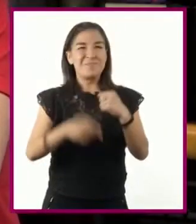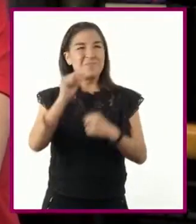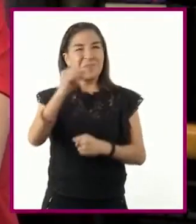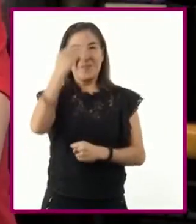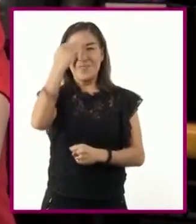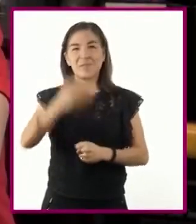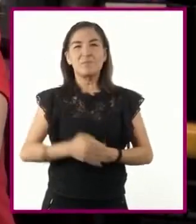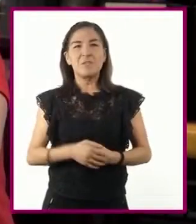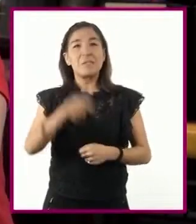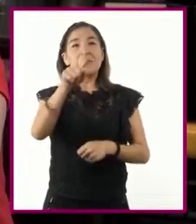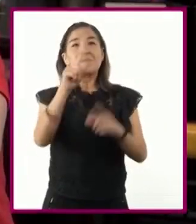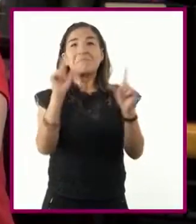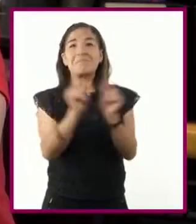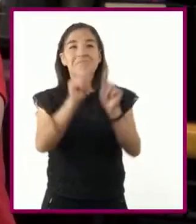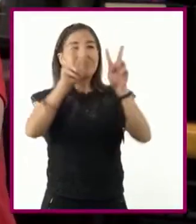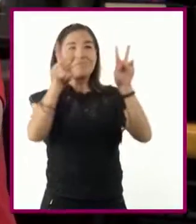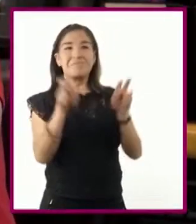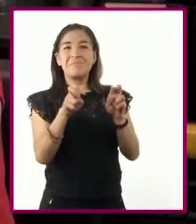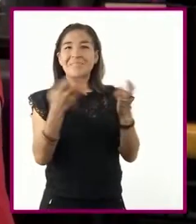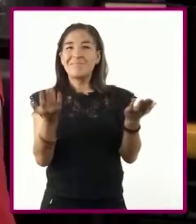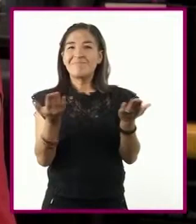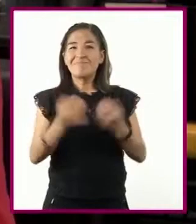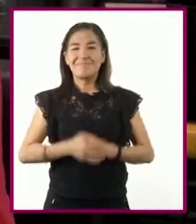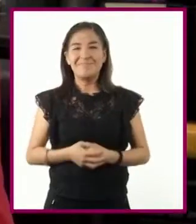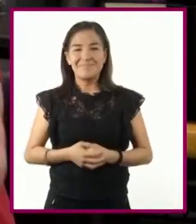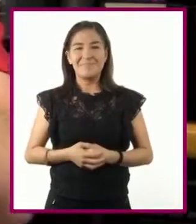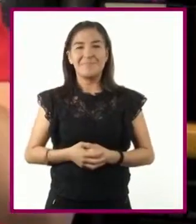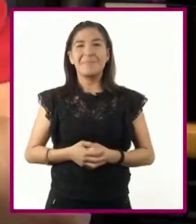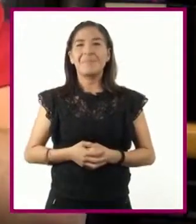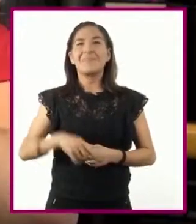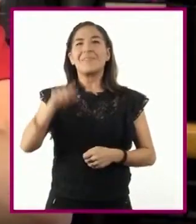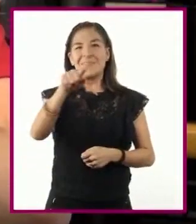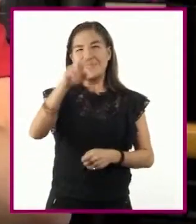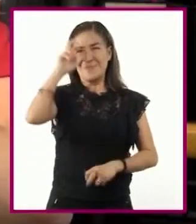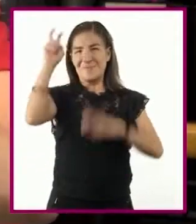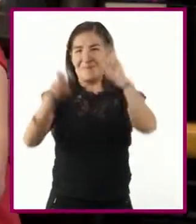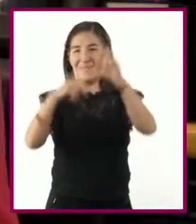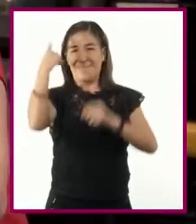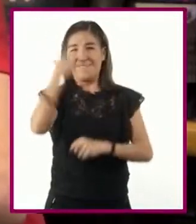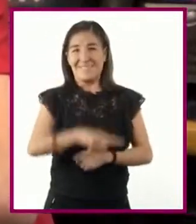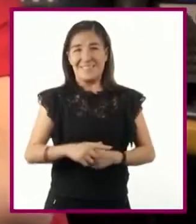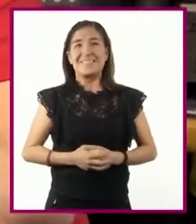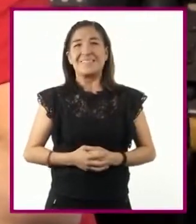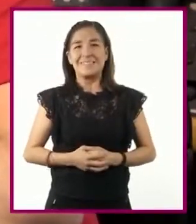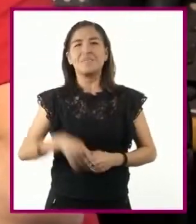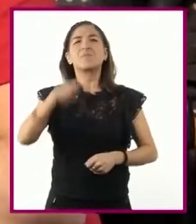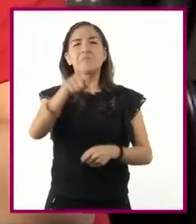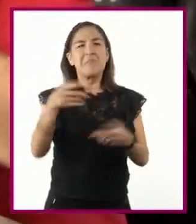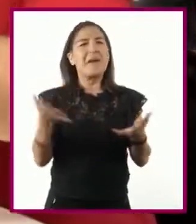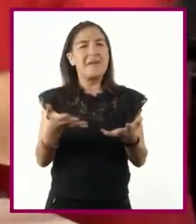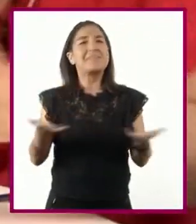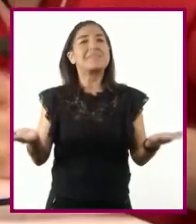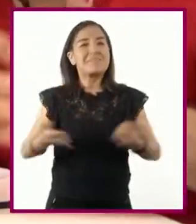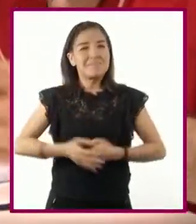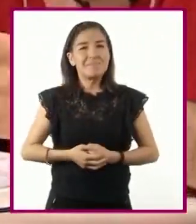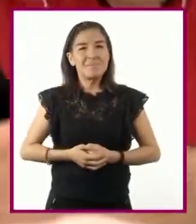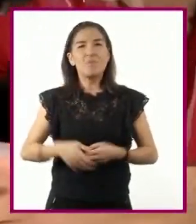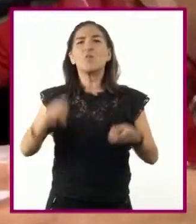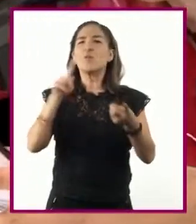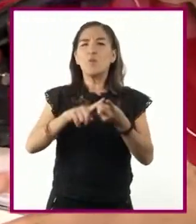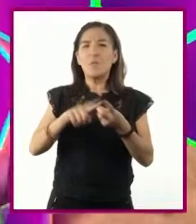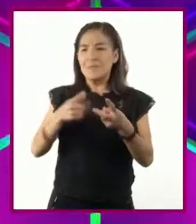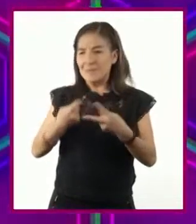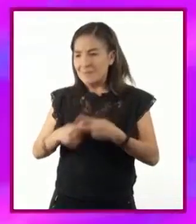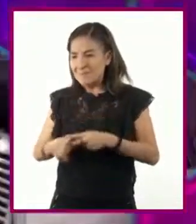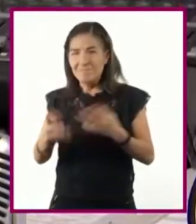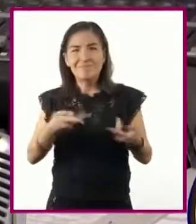el título del trabajo. Es una pesadilla. ¿Qué hacen? ¿Por dónde